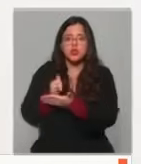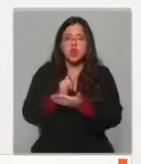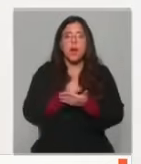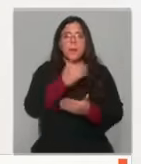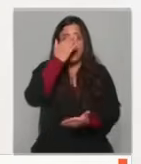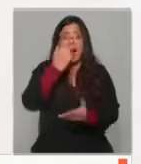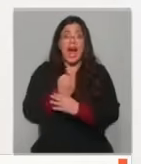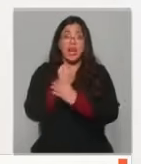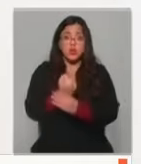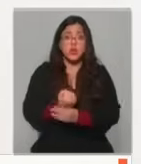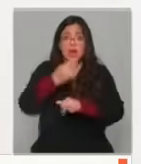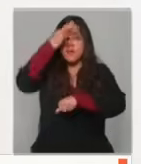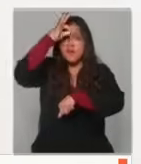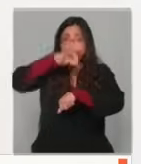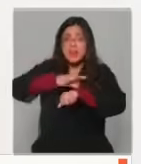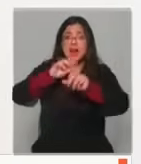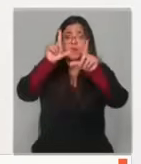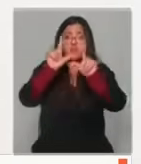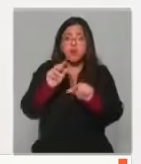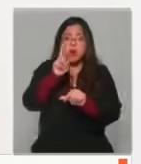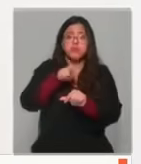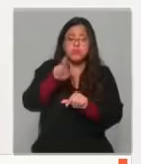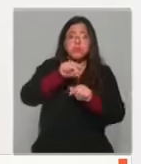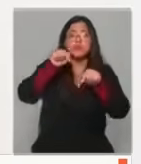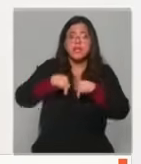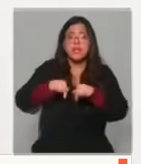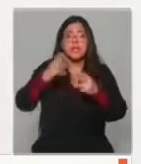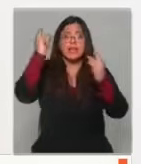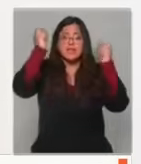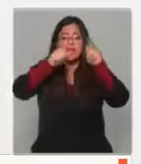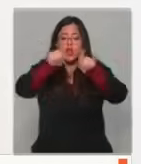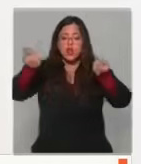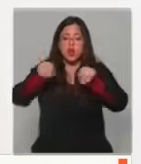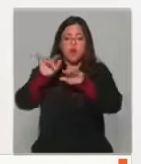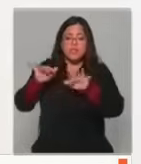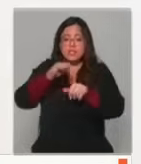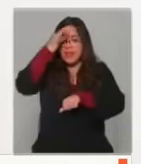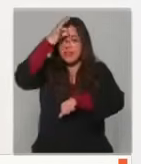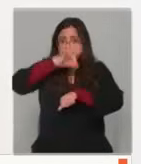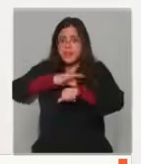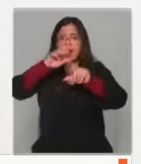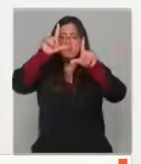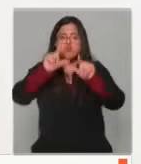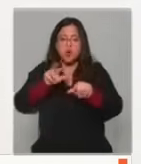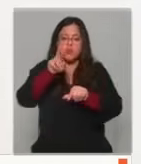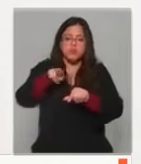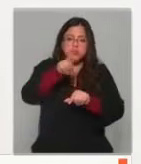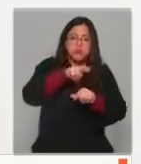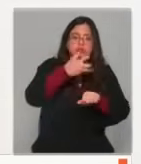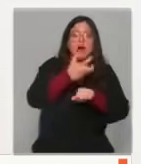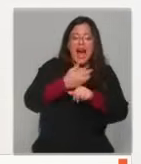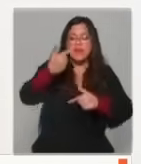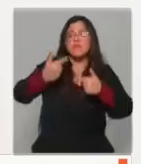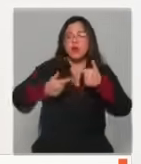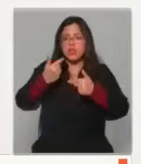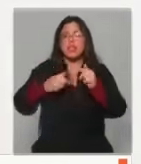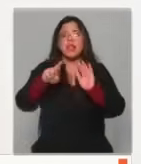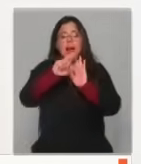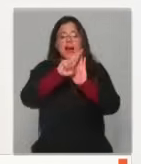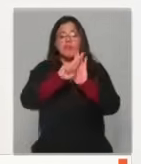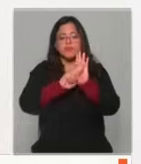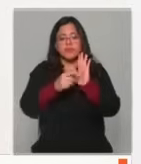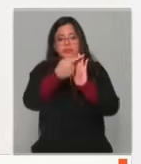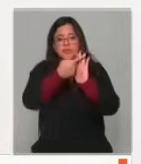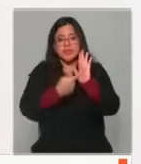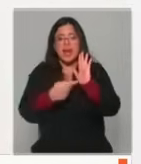Por ejemplo, en este gobierno se creó la Oficina de Enfermedades Poco Frecuentes. Existe ya una política a nivel de la ley Ricarte Soto.